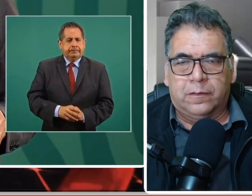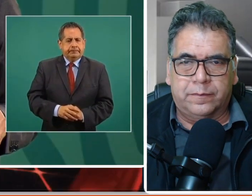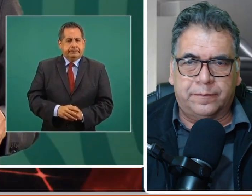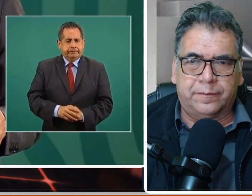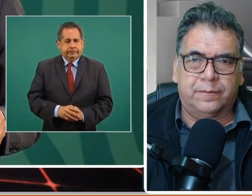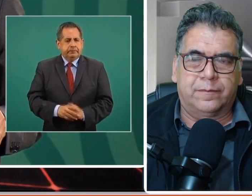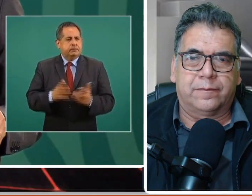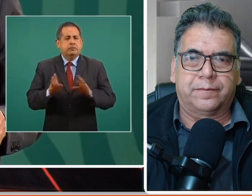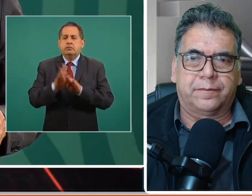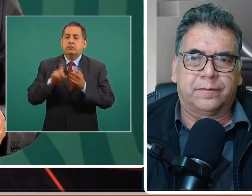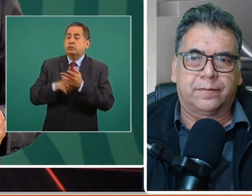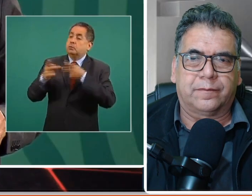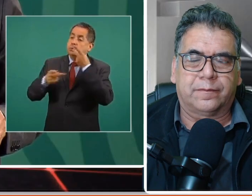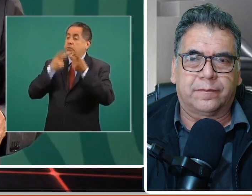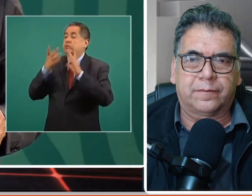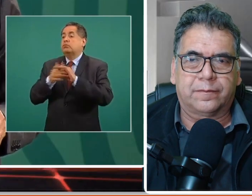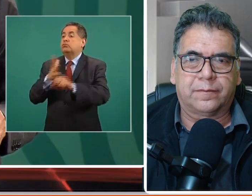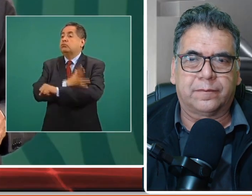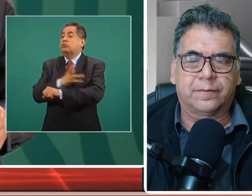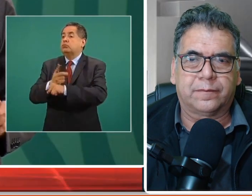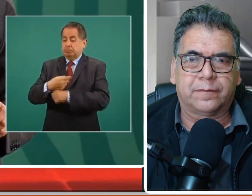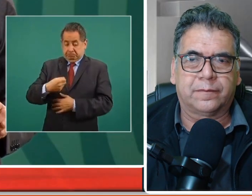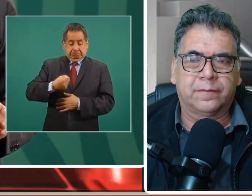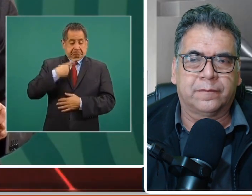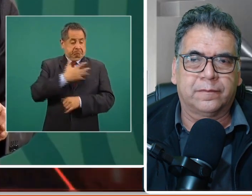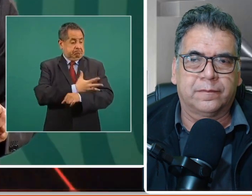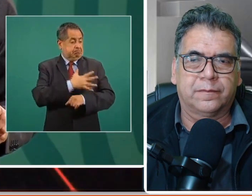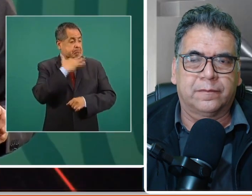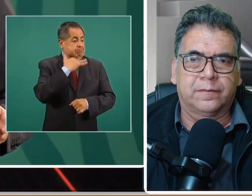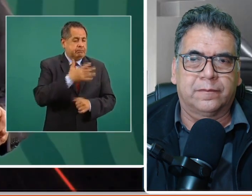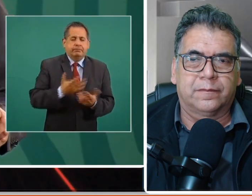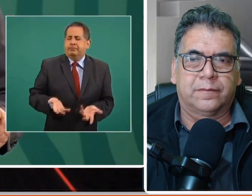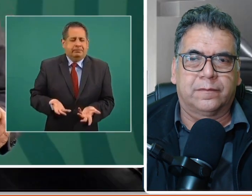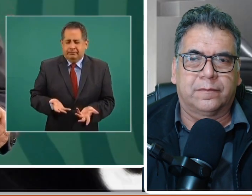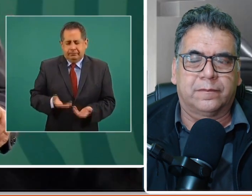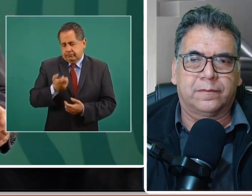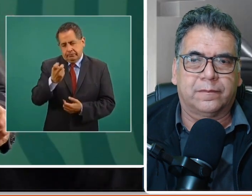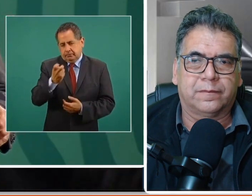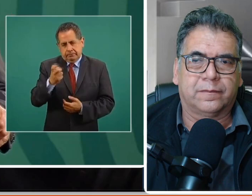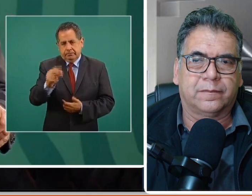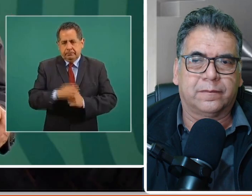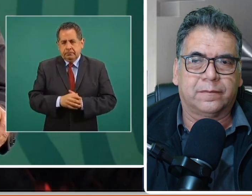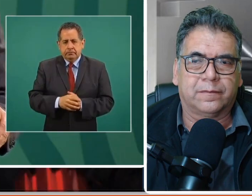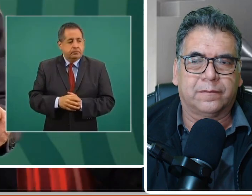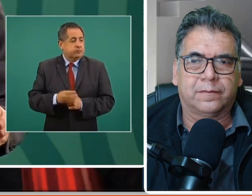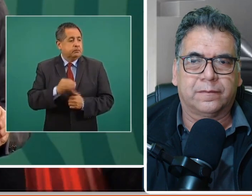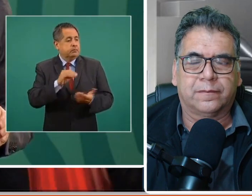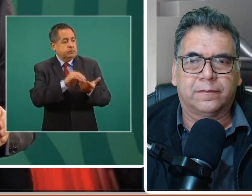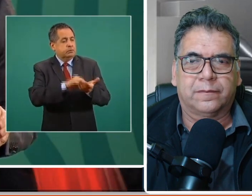¿Y con qué cara vamos a ver a la gente, a los que nos gritaban y nos siguen